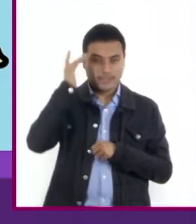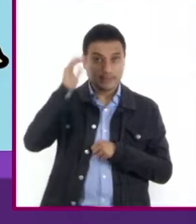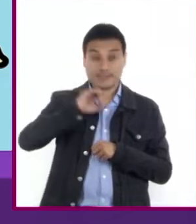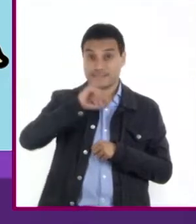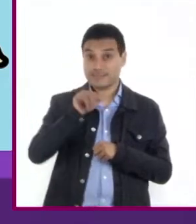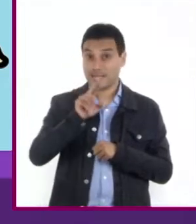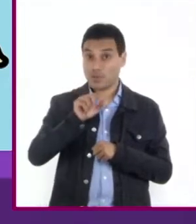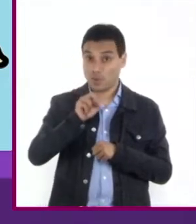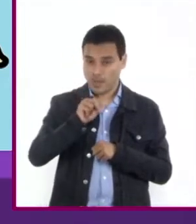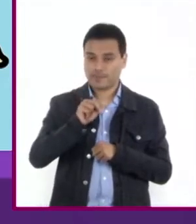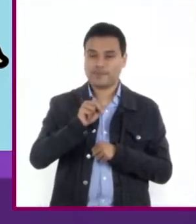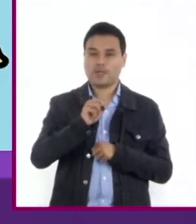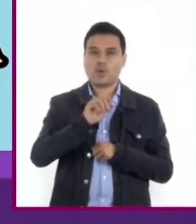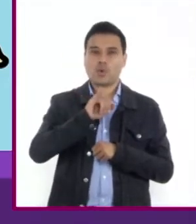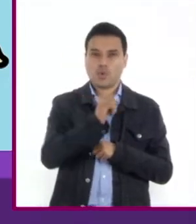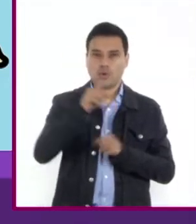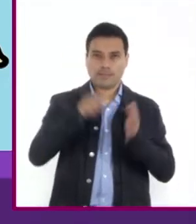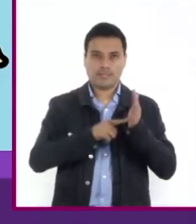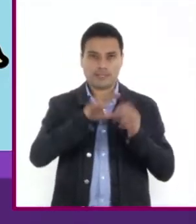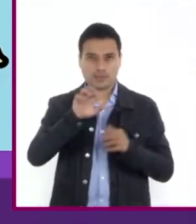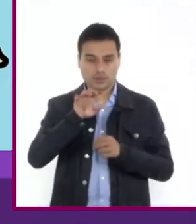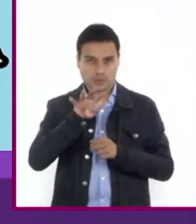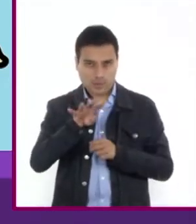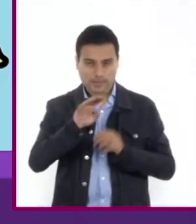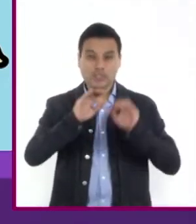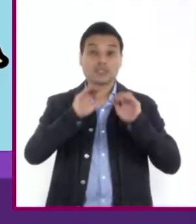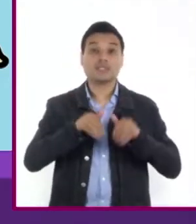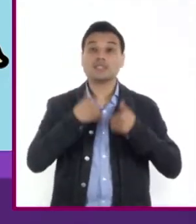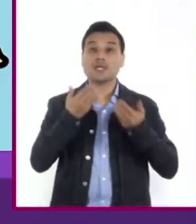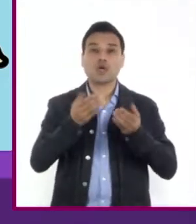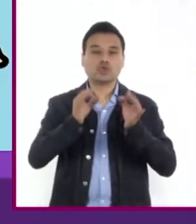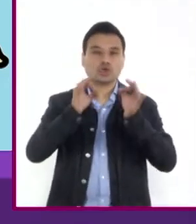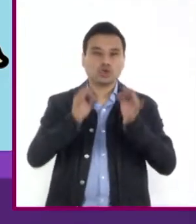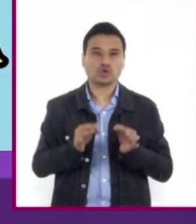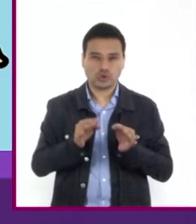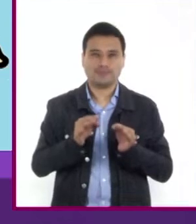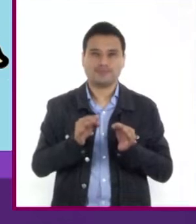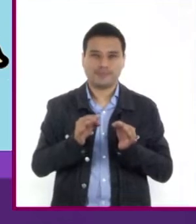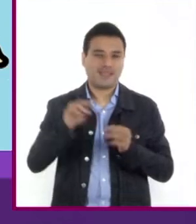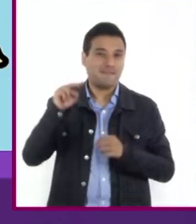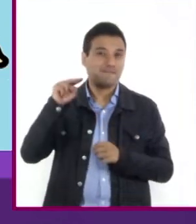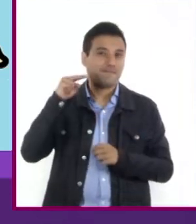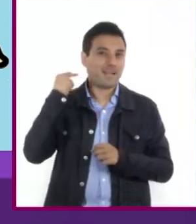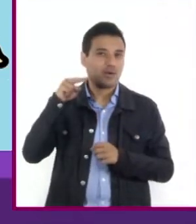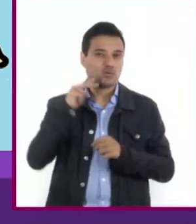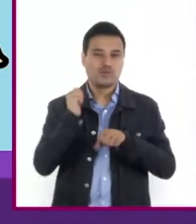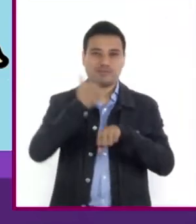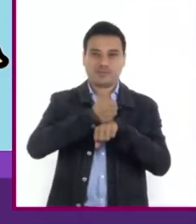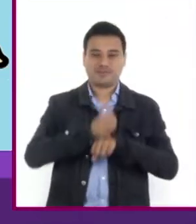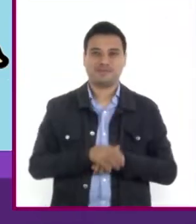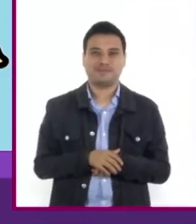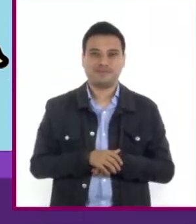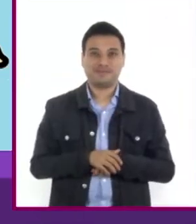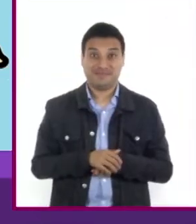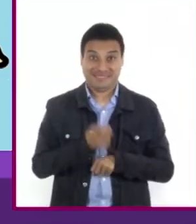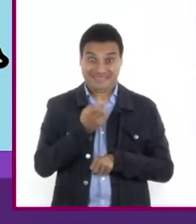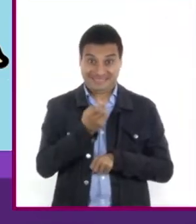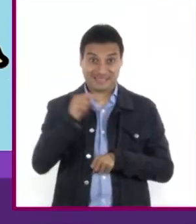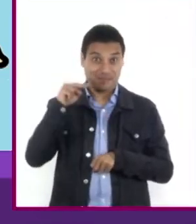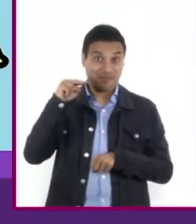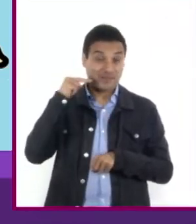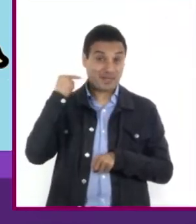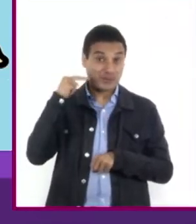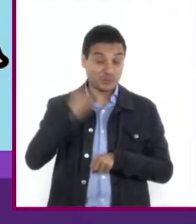en julio de 1519 llega y funda la Villa Rica de la Veracruz. En la Villa Rica,